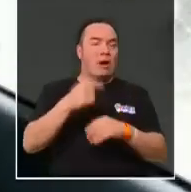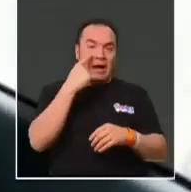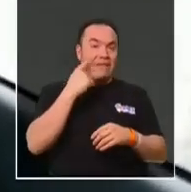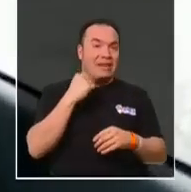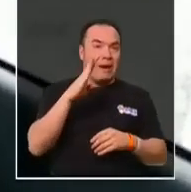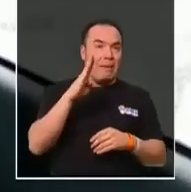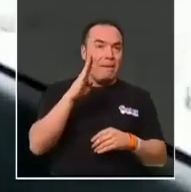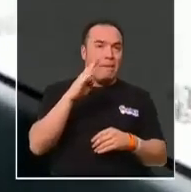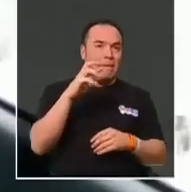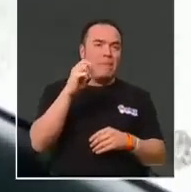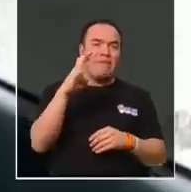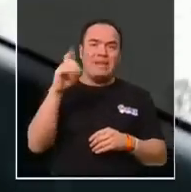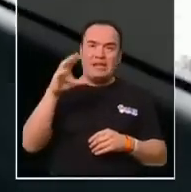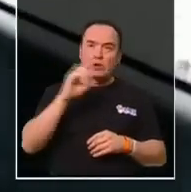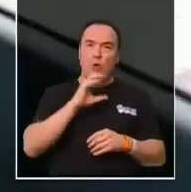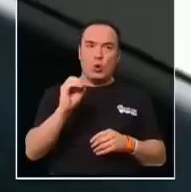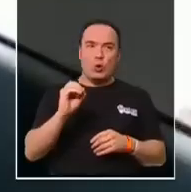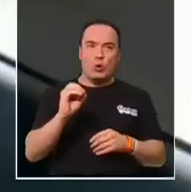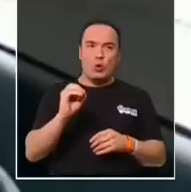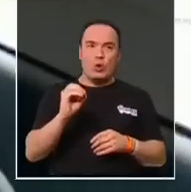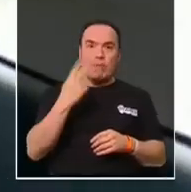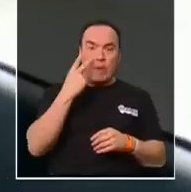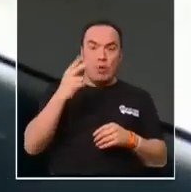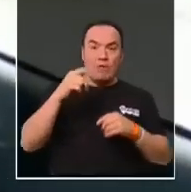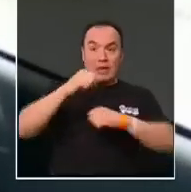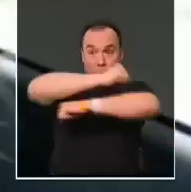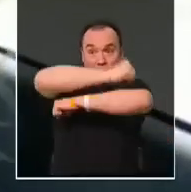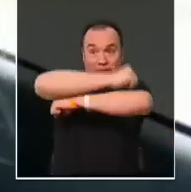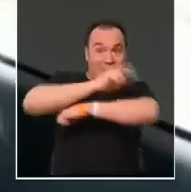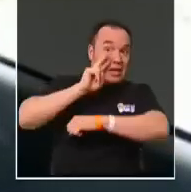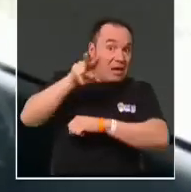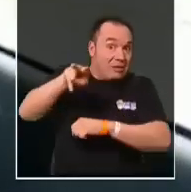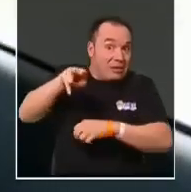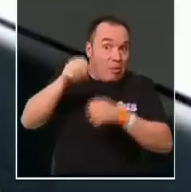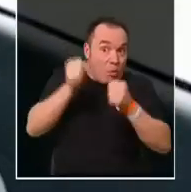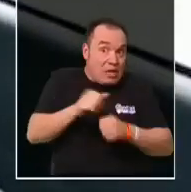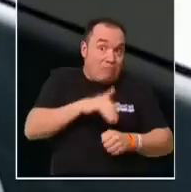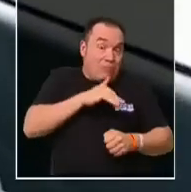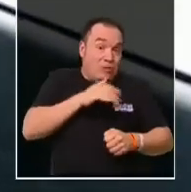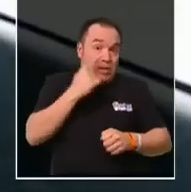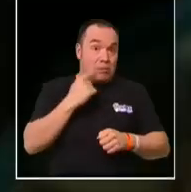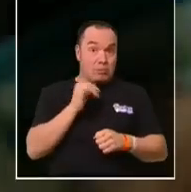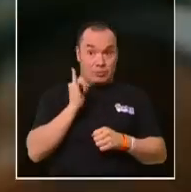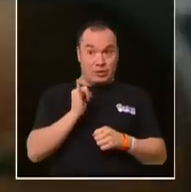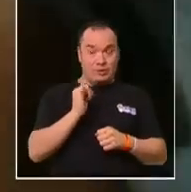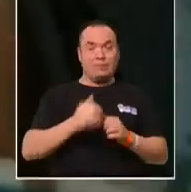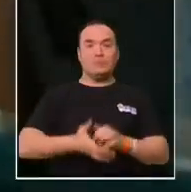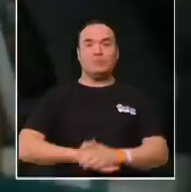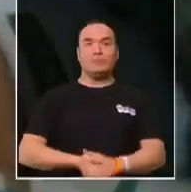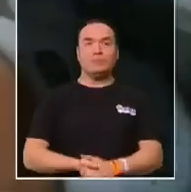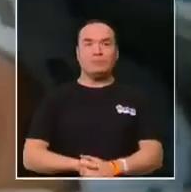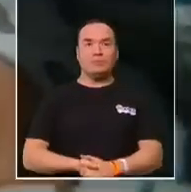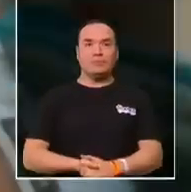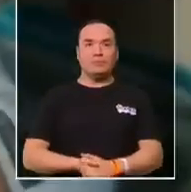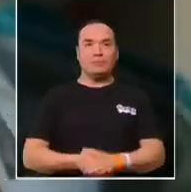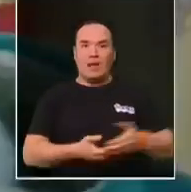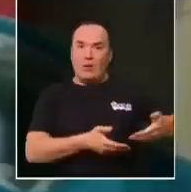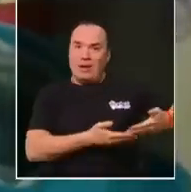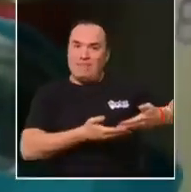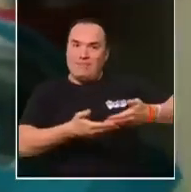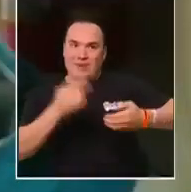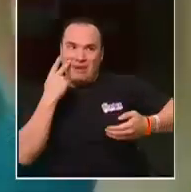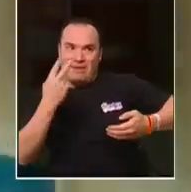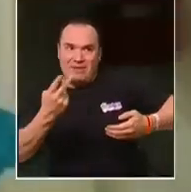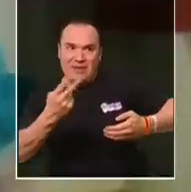Pablito. Lo vamos a ver por la ventana, si es que se puede. Sí. Ahora por fin lo va a ver. Así que